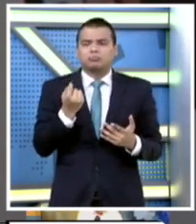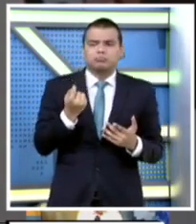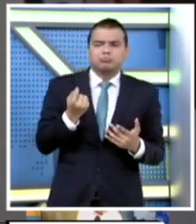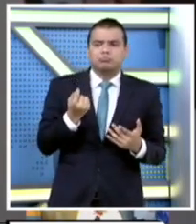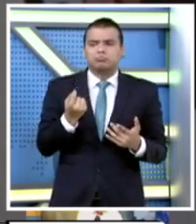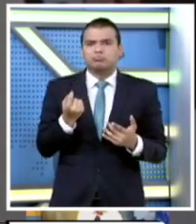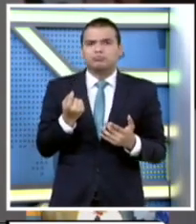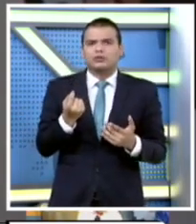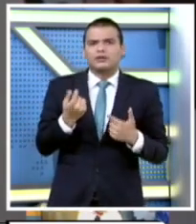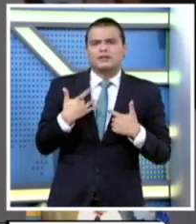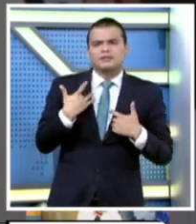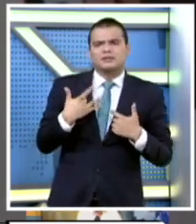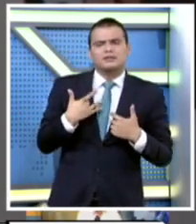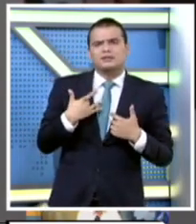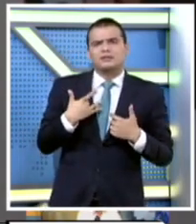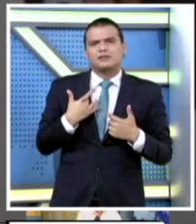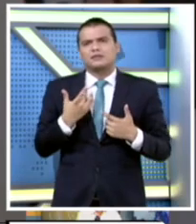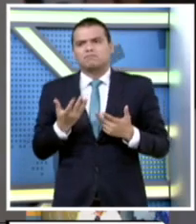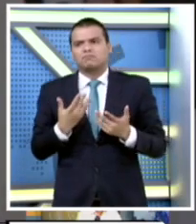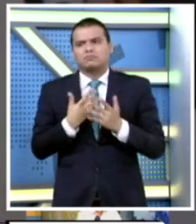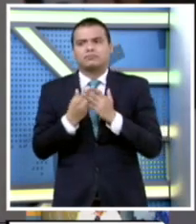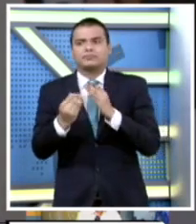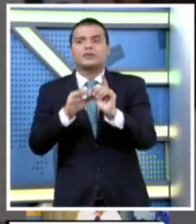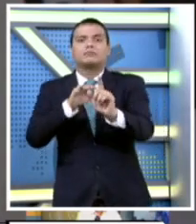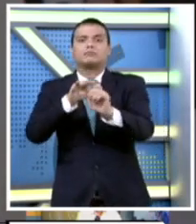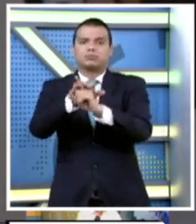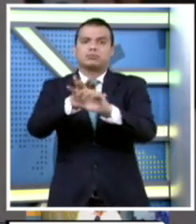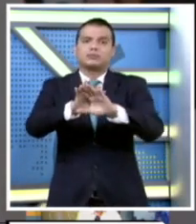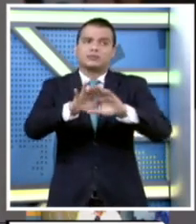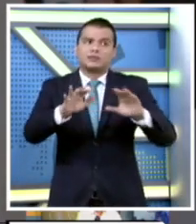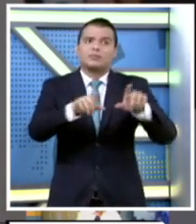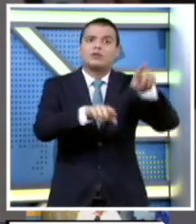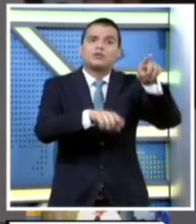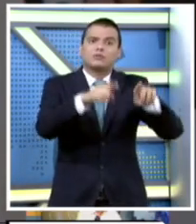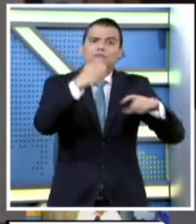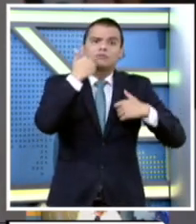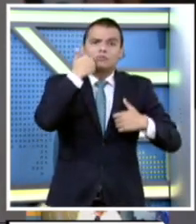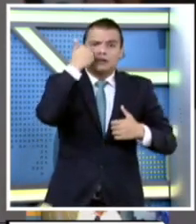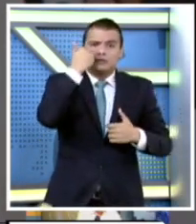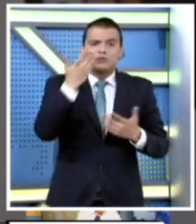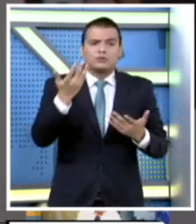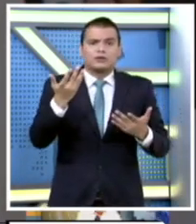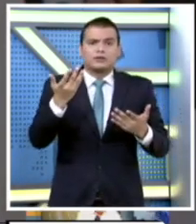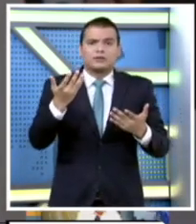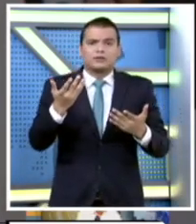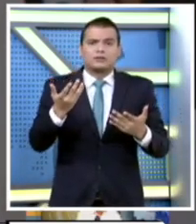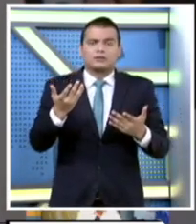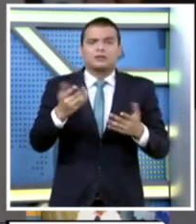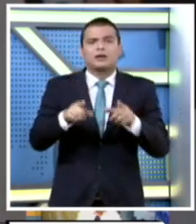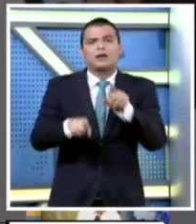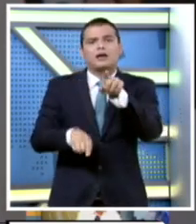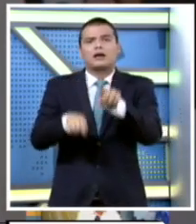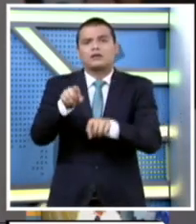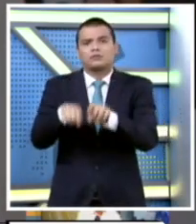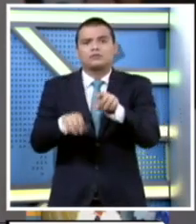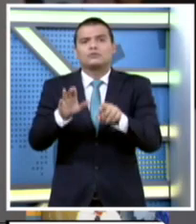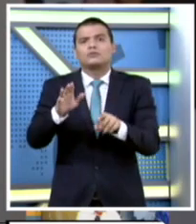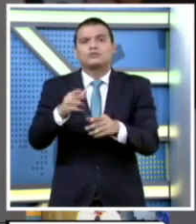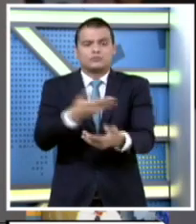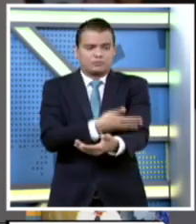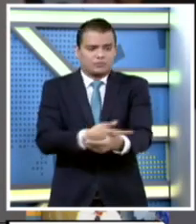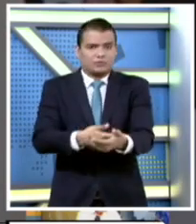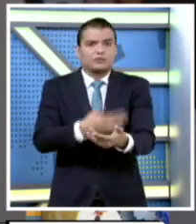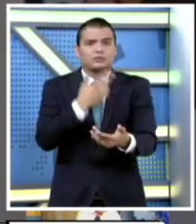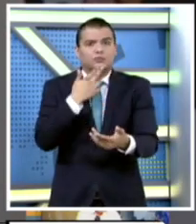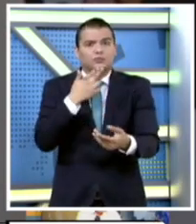tienen mayor dificultad. Pero recuerden, hay personas mayores, hay cardiópatas, hipertensos y diabéticos